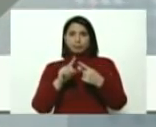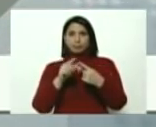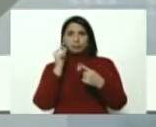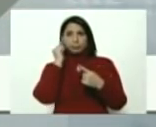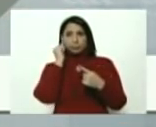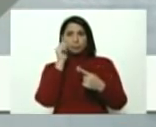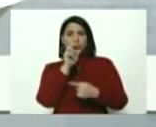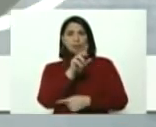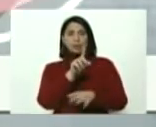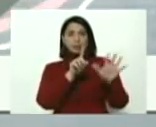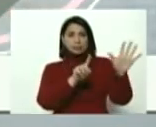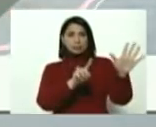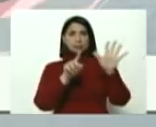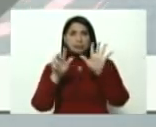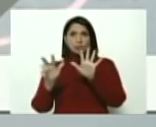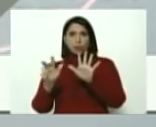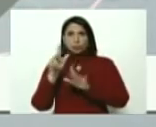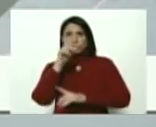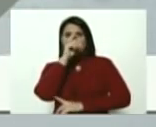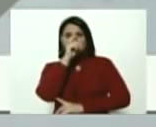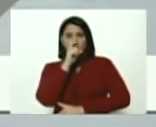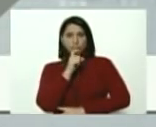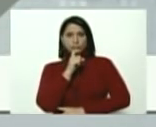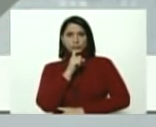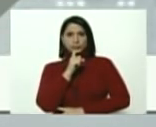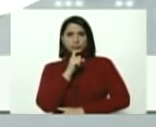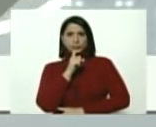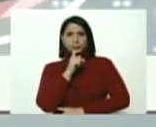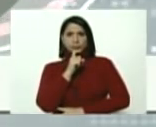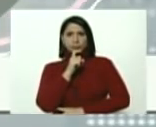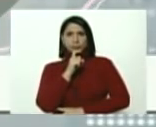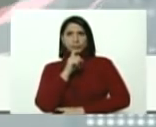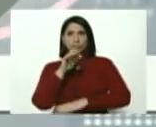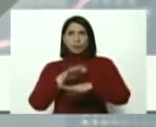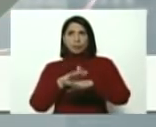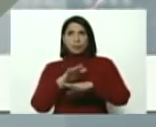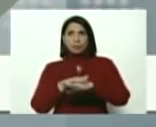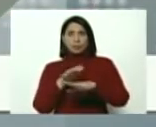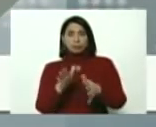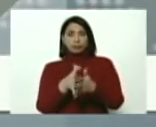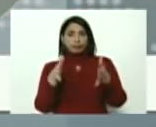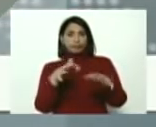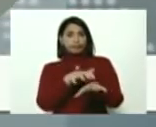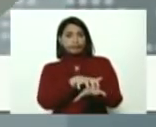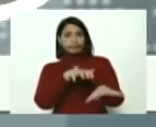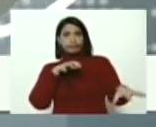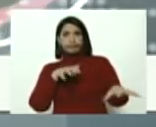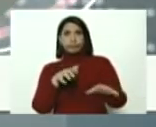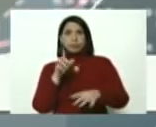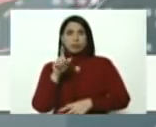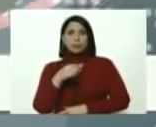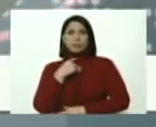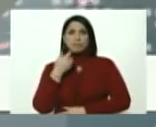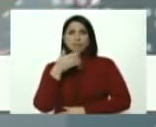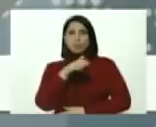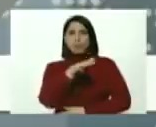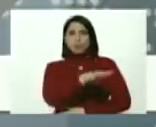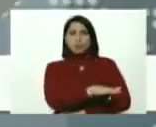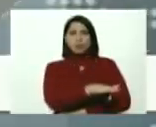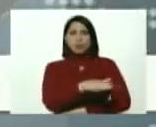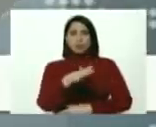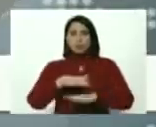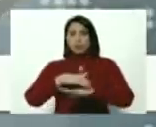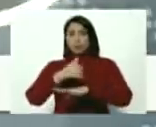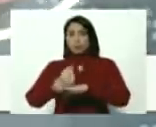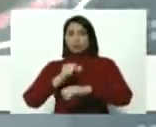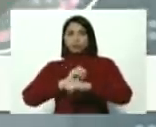de 78 años de edad, que como ha ocurrido en la gran mayoría de quienes han fallecido por la acción del